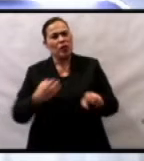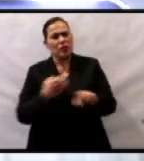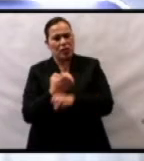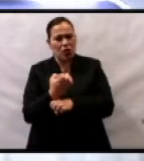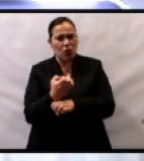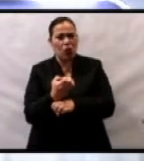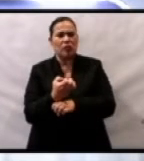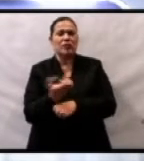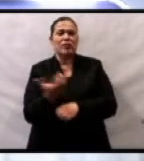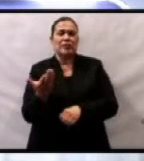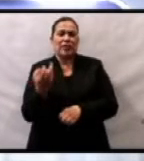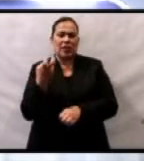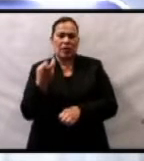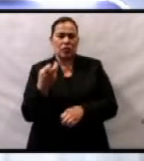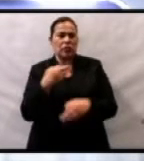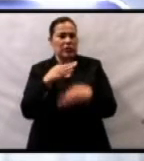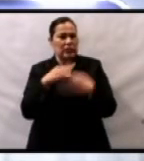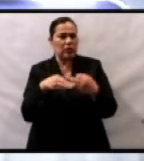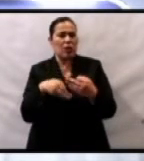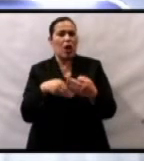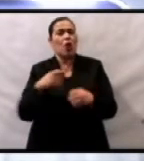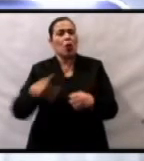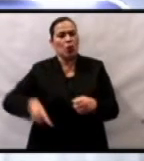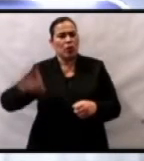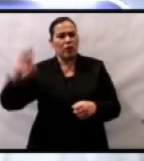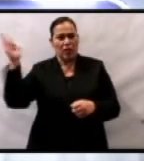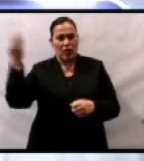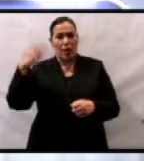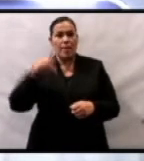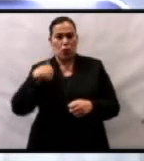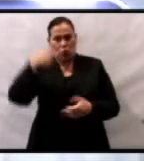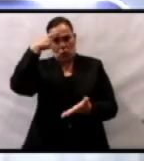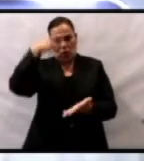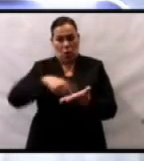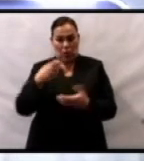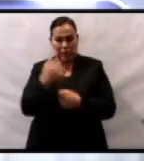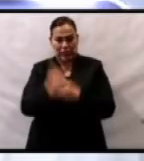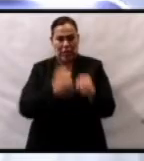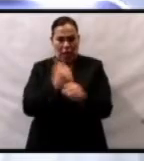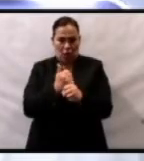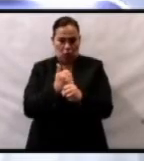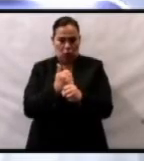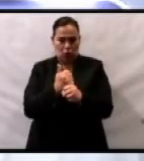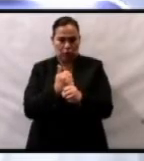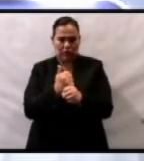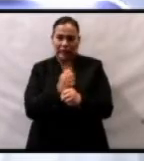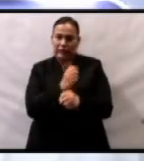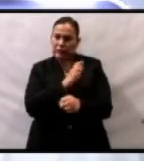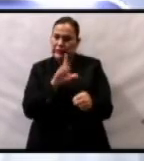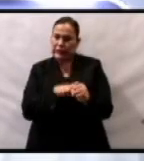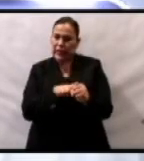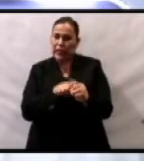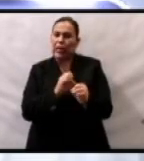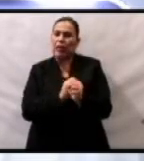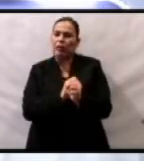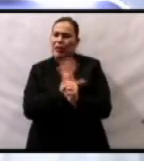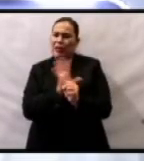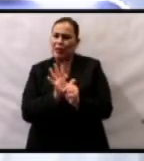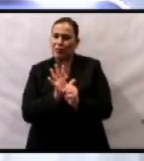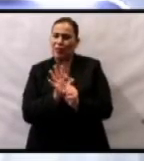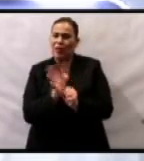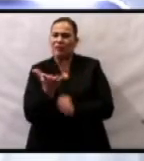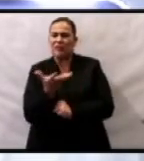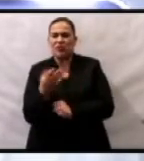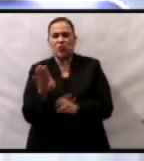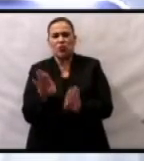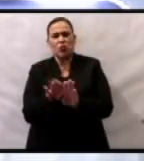de gobierno del Estado a gobierno federal. Pero creo que este año particularmente la pandemia